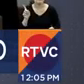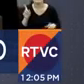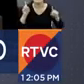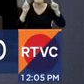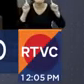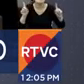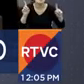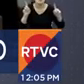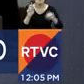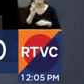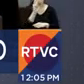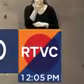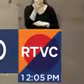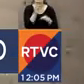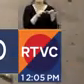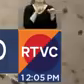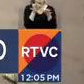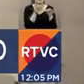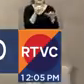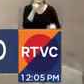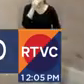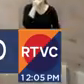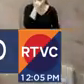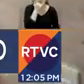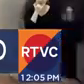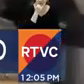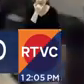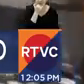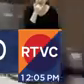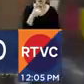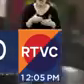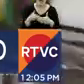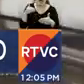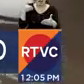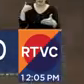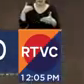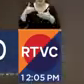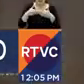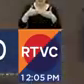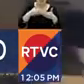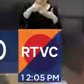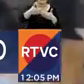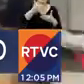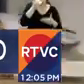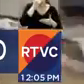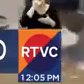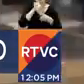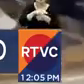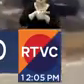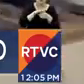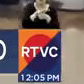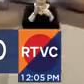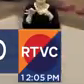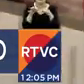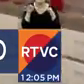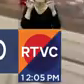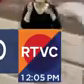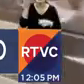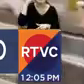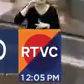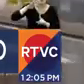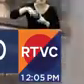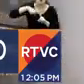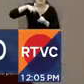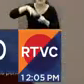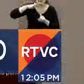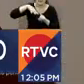diligencia el fiscal del caso explicó lo que ocurrió antes, durante y después del macabro crimen que habría sido planeado hace 4 meses. Y para